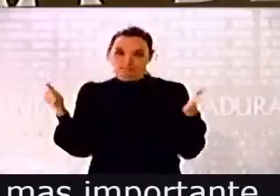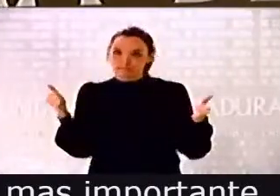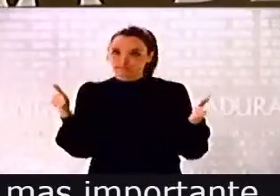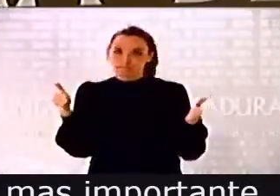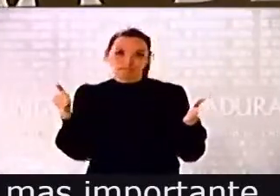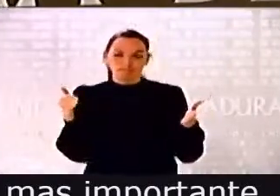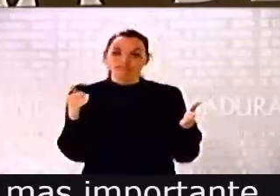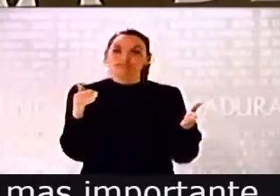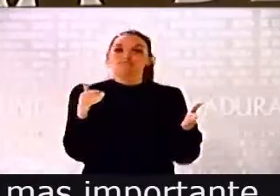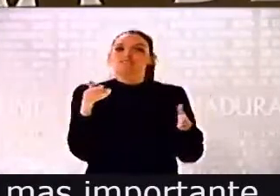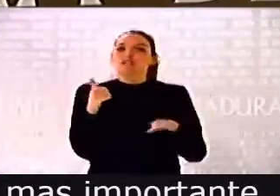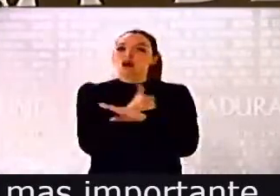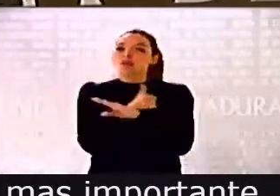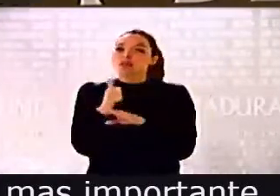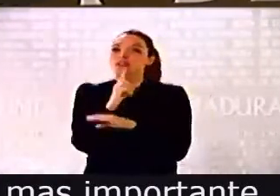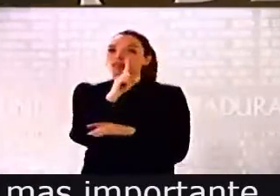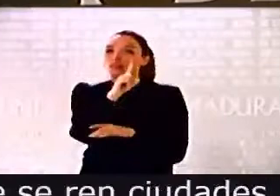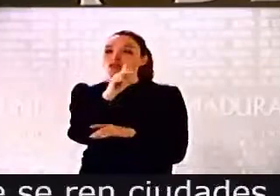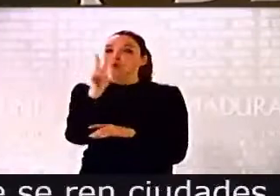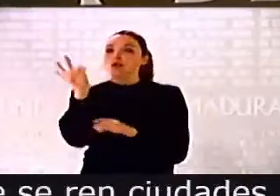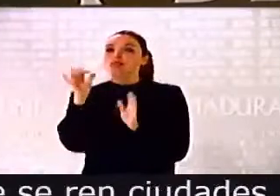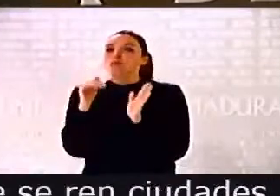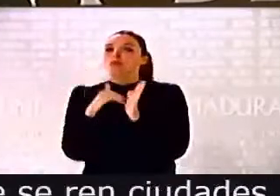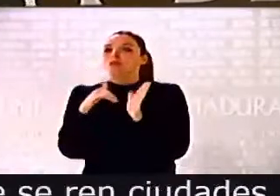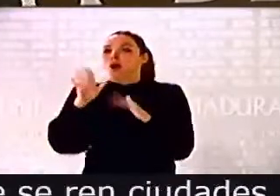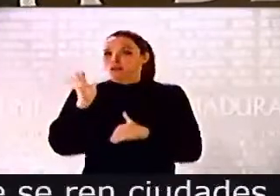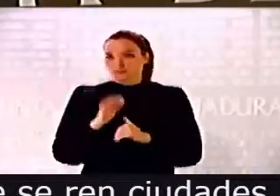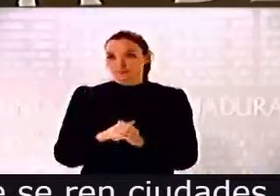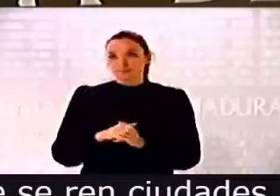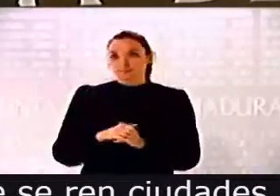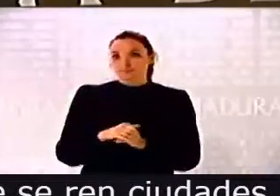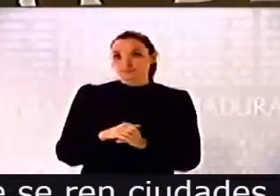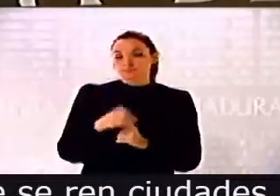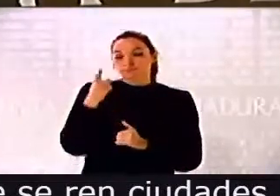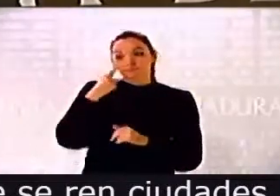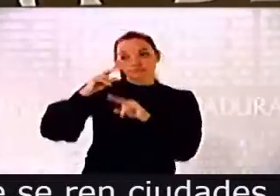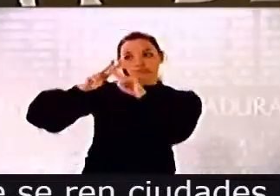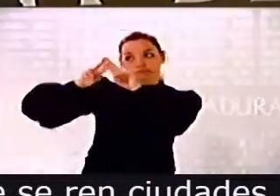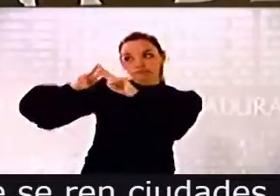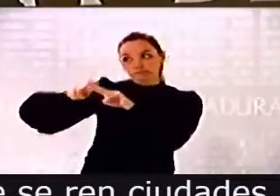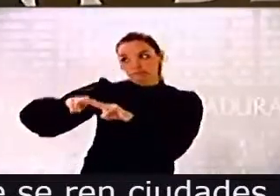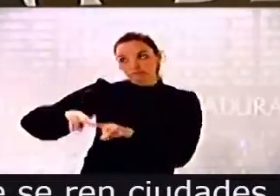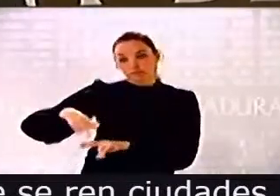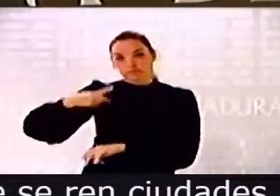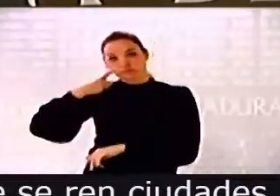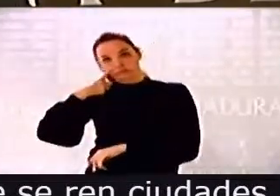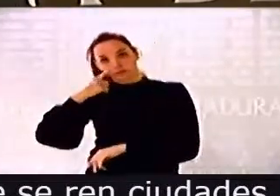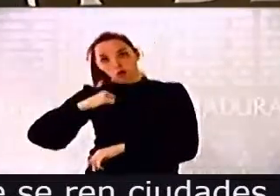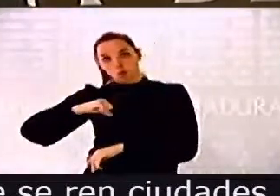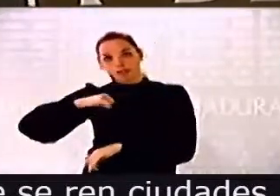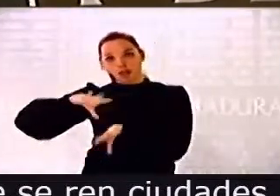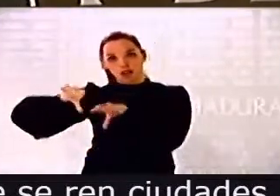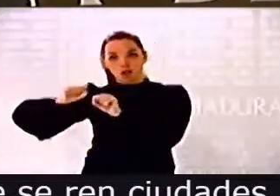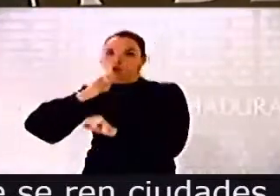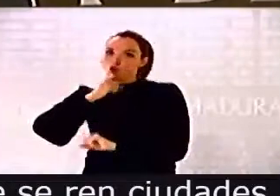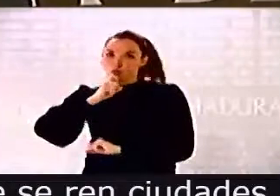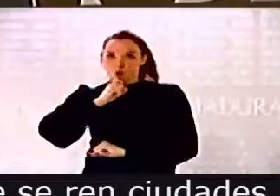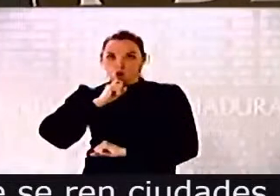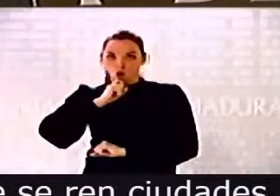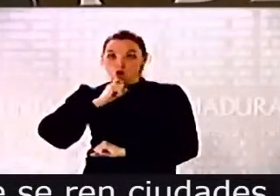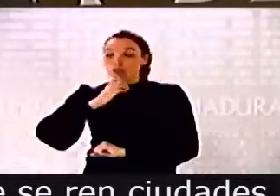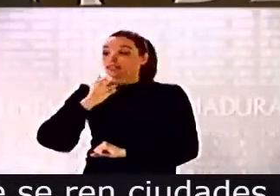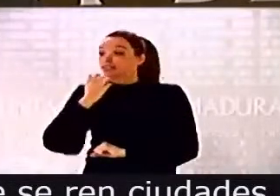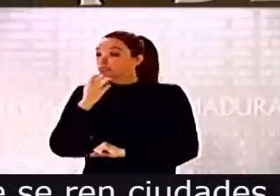de más de 100.000 habitantes y es la única que tenemos, tendríamos que ver cómo está en el nivel de ocupación, porque entonces habría que